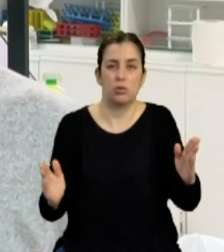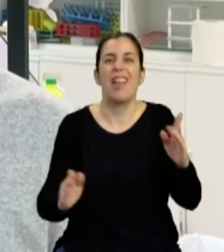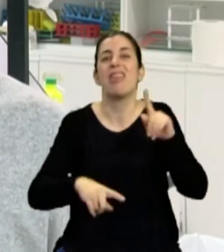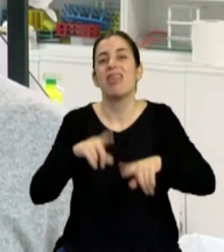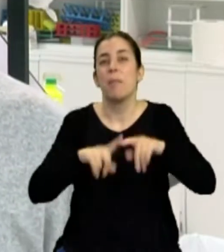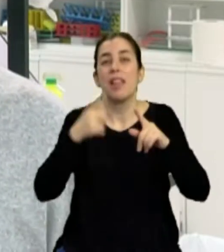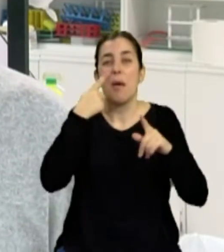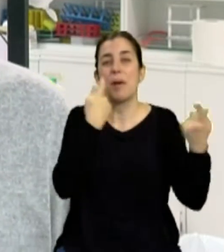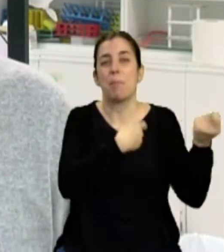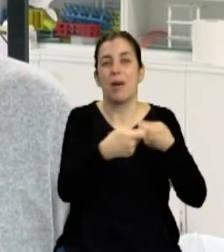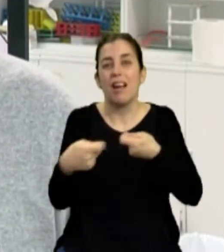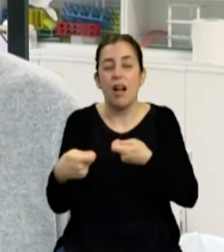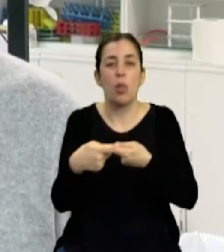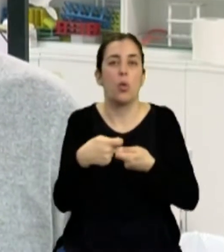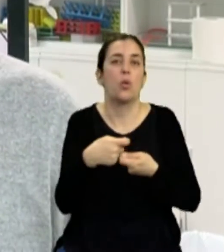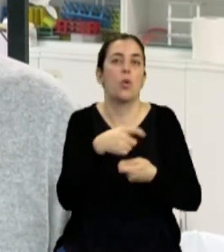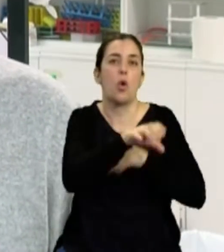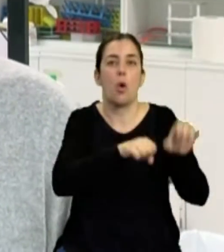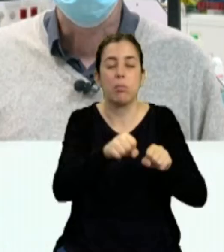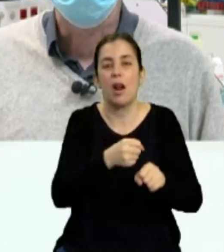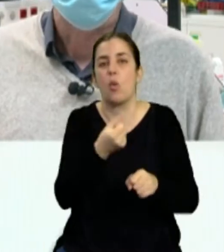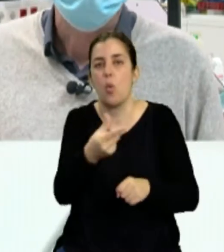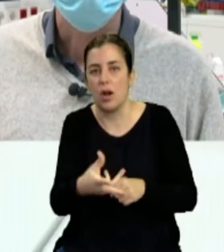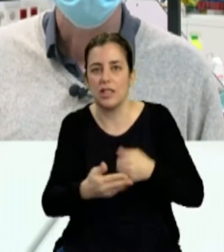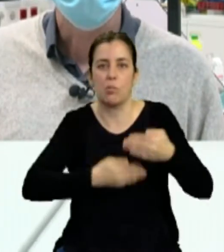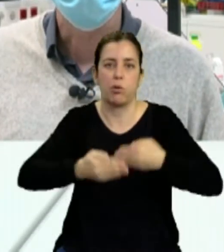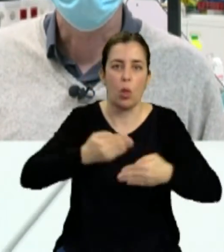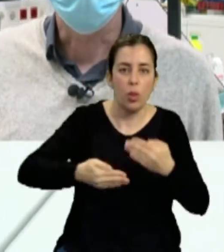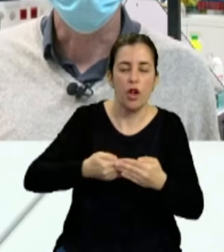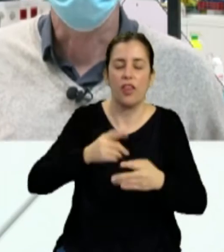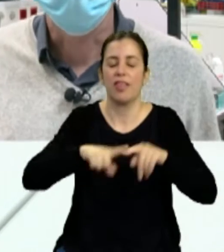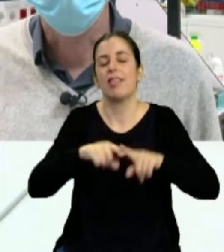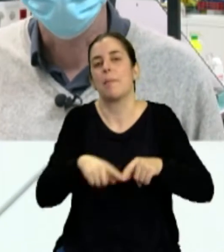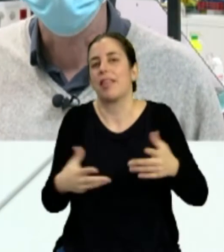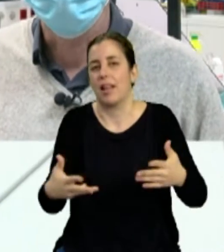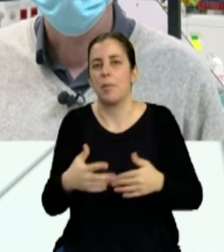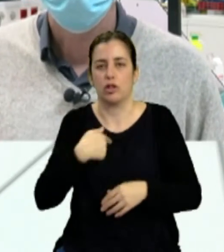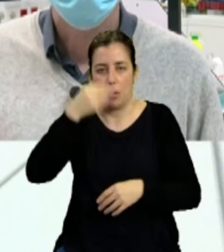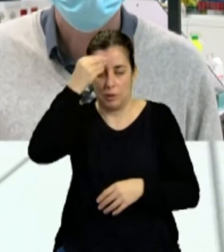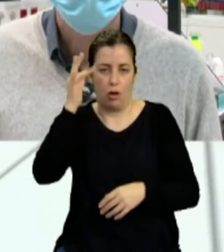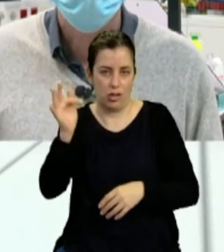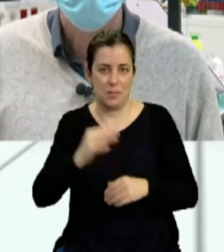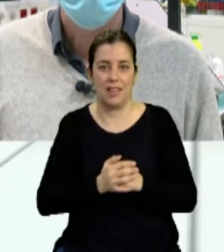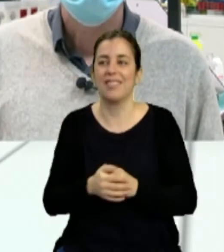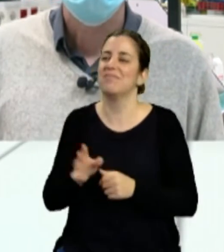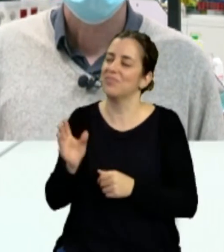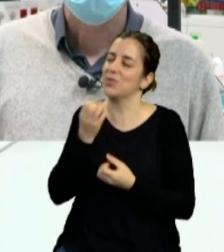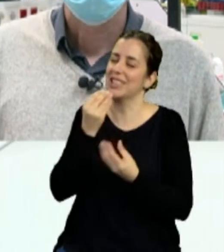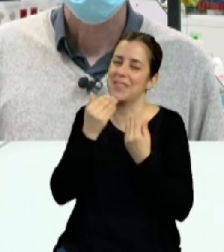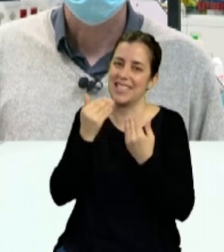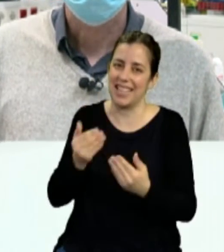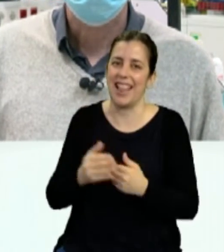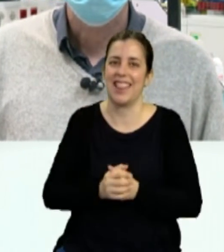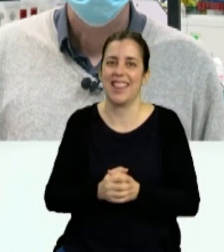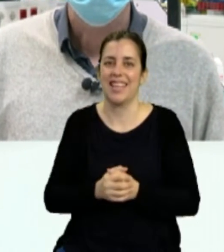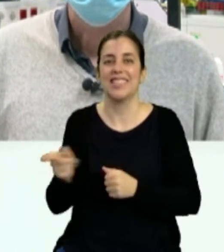mercado y de la capacidad de producción de estas vacunas. Bueno, nos quedamos yo con pienso eso. Que hay que ser optimista. Hay que ser optimista. Muchísimas gracias, Cristian